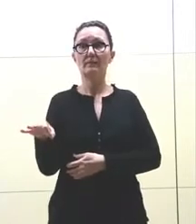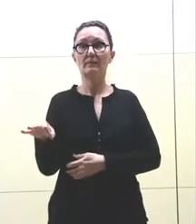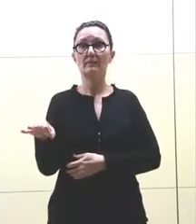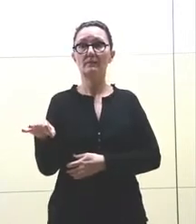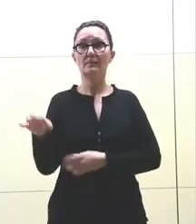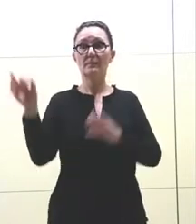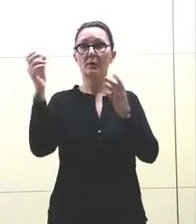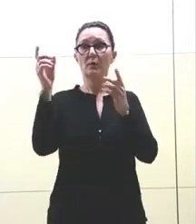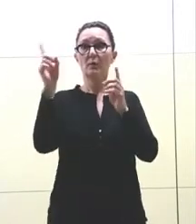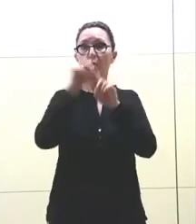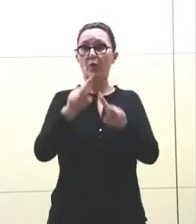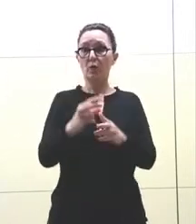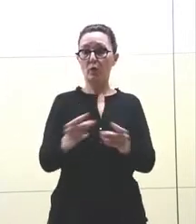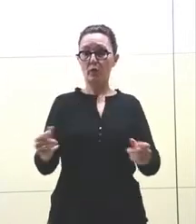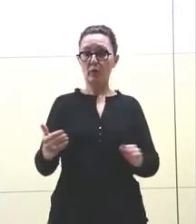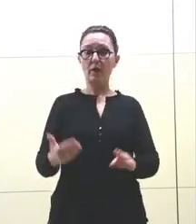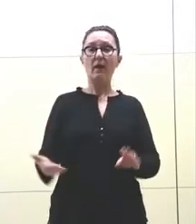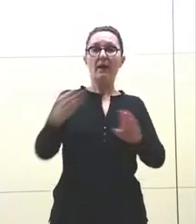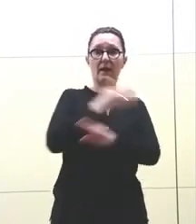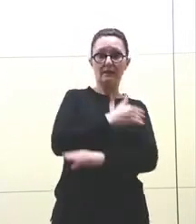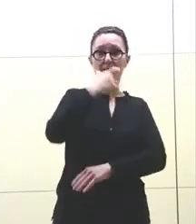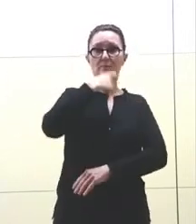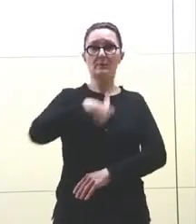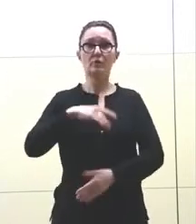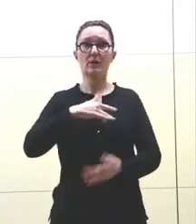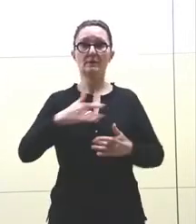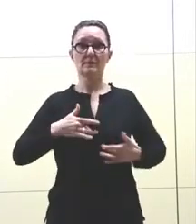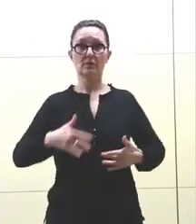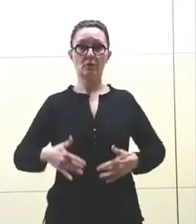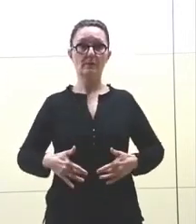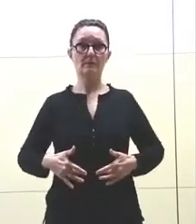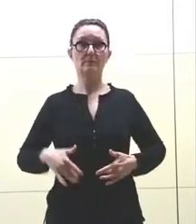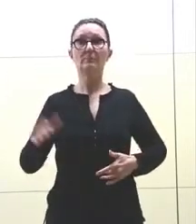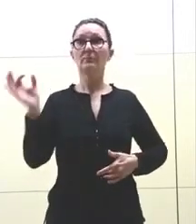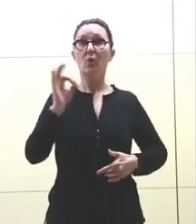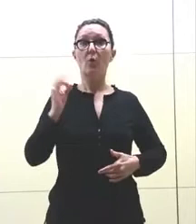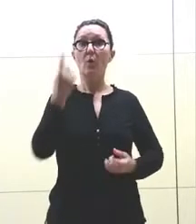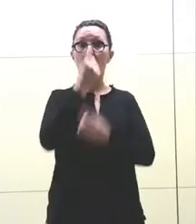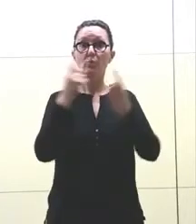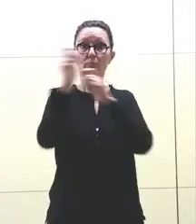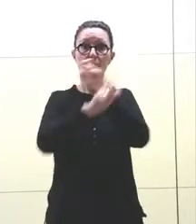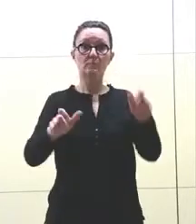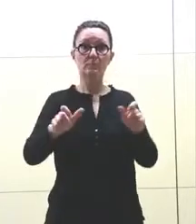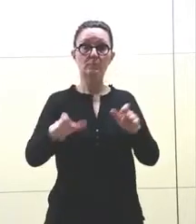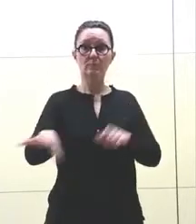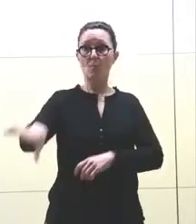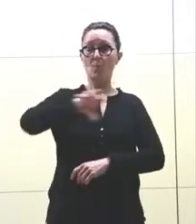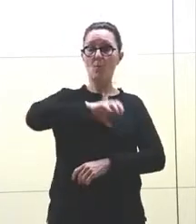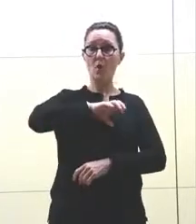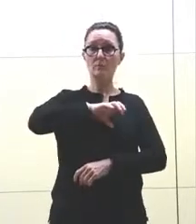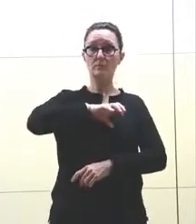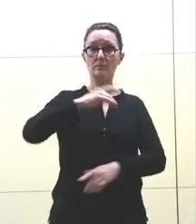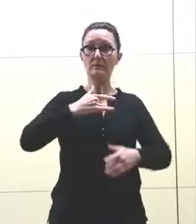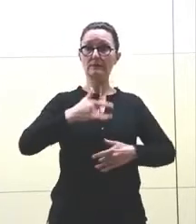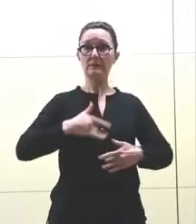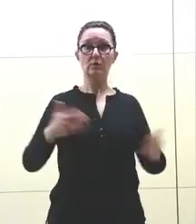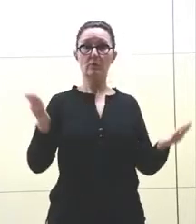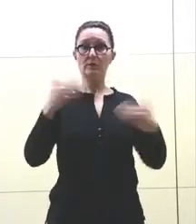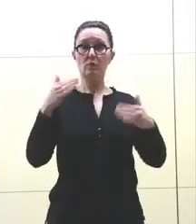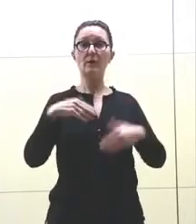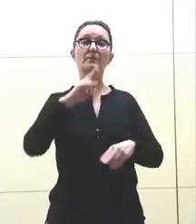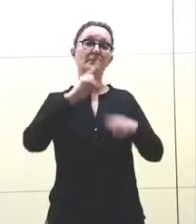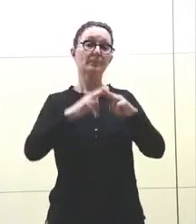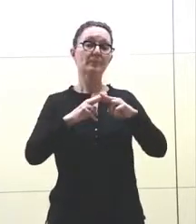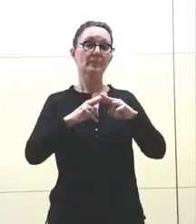diseminar antes de que la persona tenga síntomas, o incluso hay personas infectadas que no tienen síntomas, lo que se